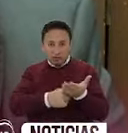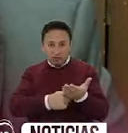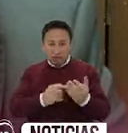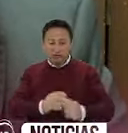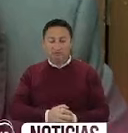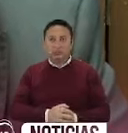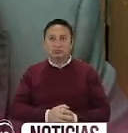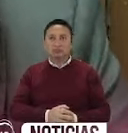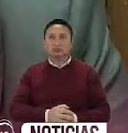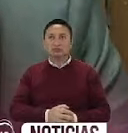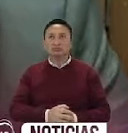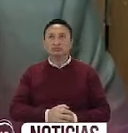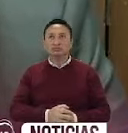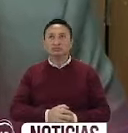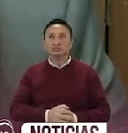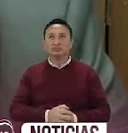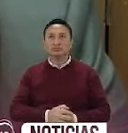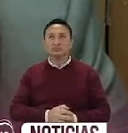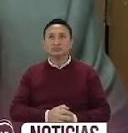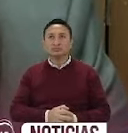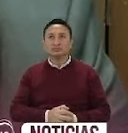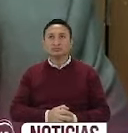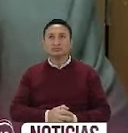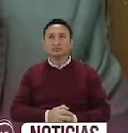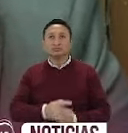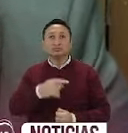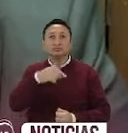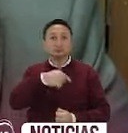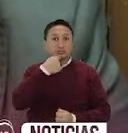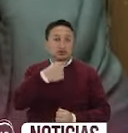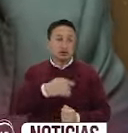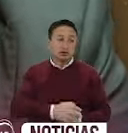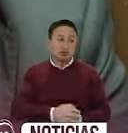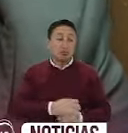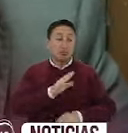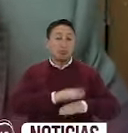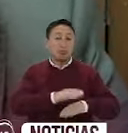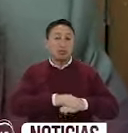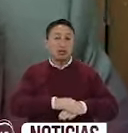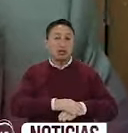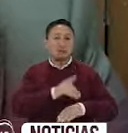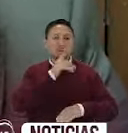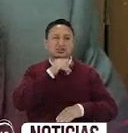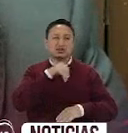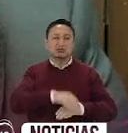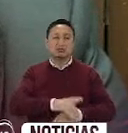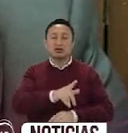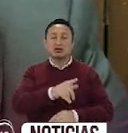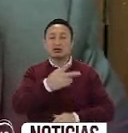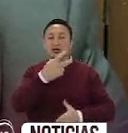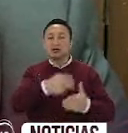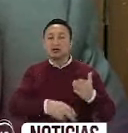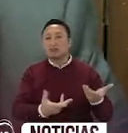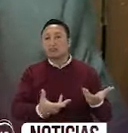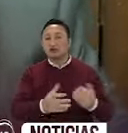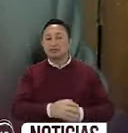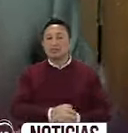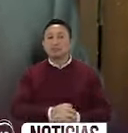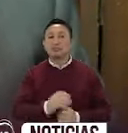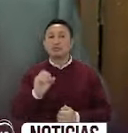eso es determinado? Bueno, ahí se establecerán si hay responsabilidades administrativas únicamente